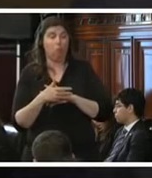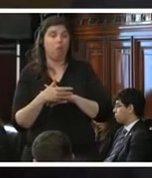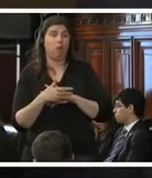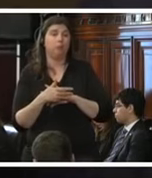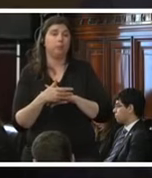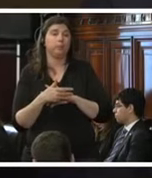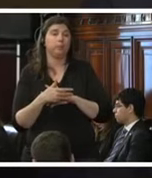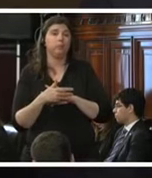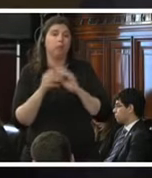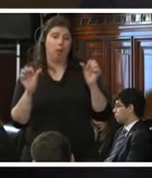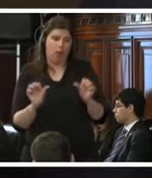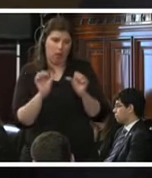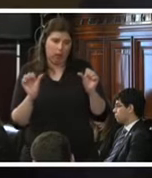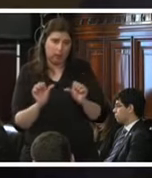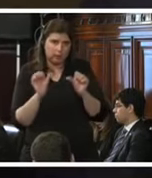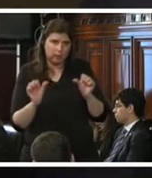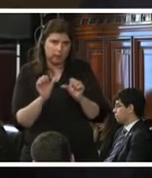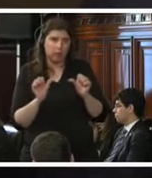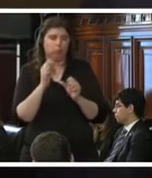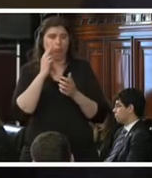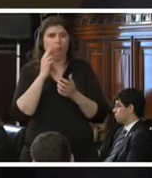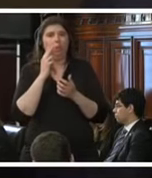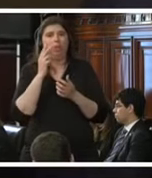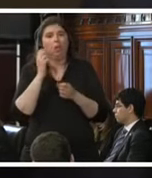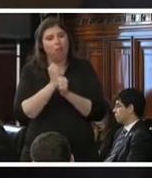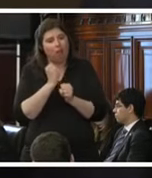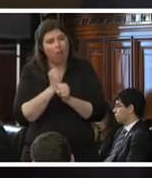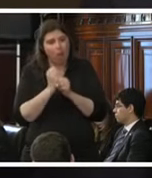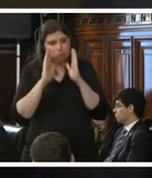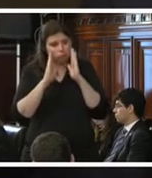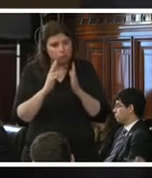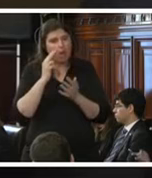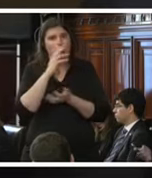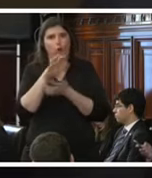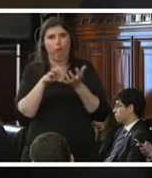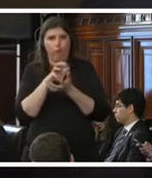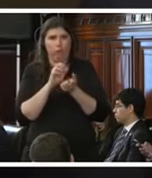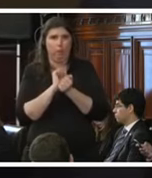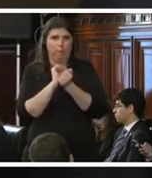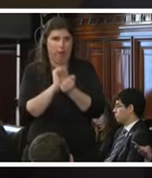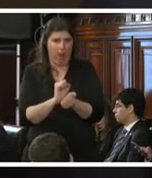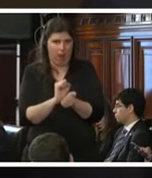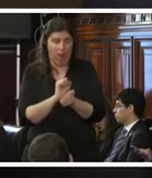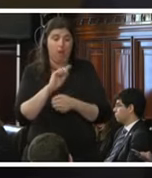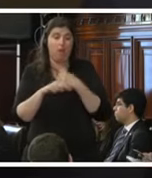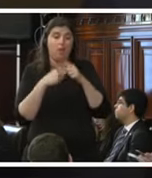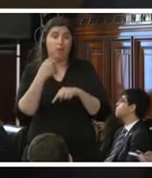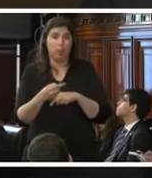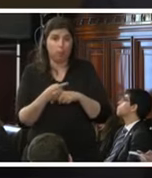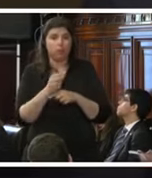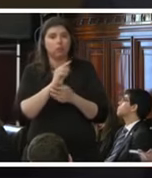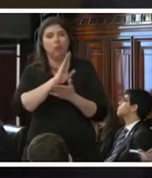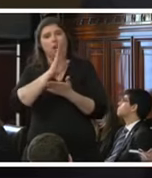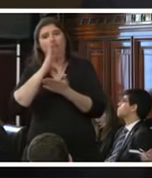desenvolvemos gradualmente el conflicto jurídico penal y básicamente recién lo construimos en la última etapa.